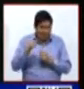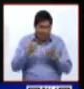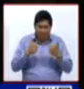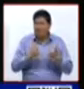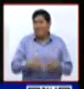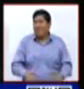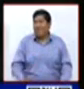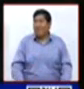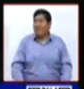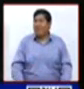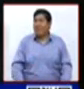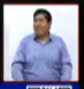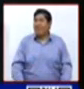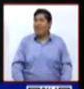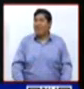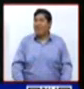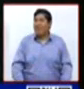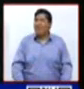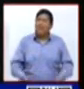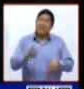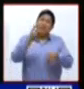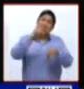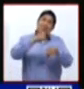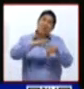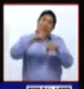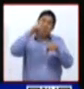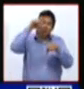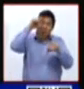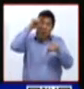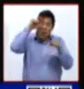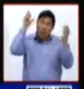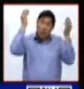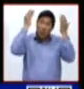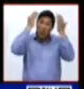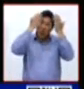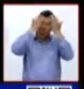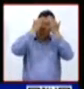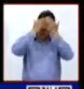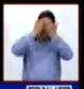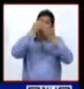compañía. ¿Va a ver por primera vez entonces este eclipse? Sí.